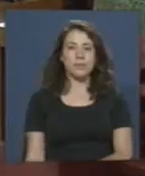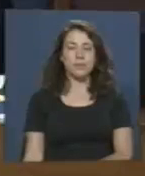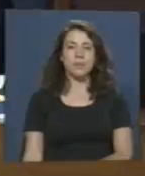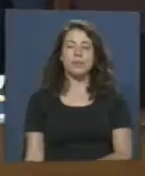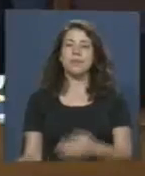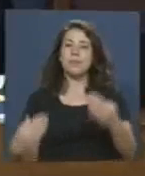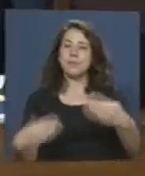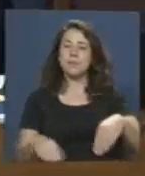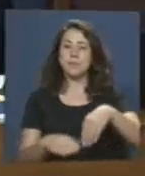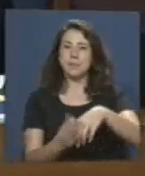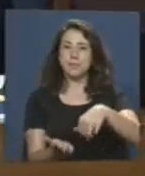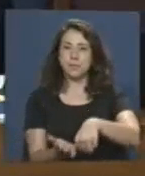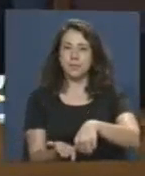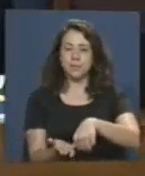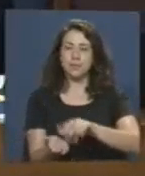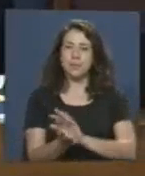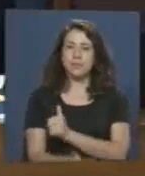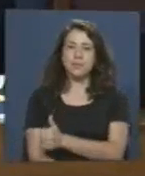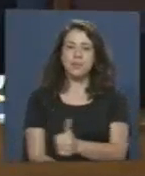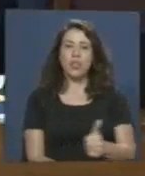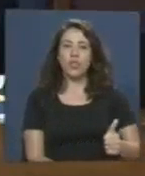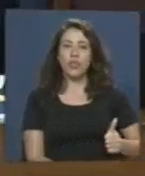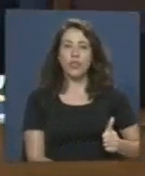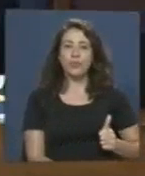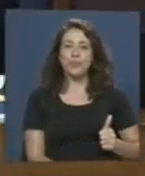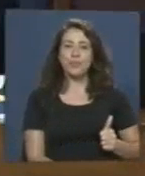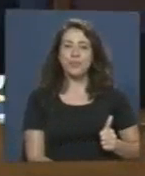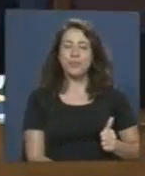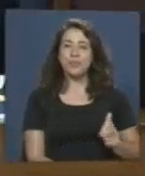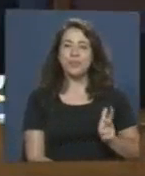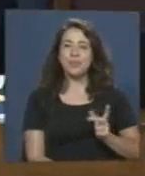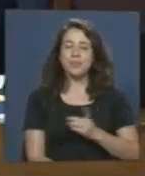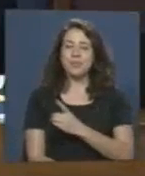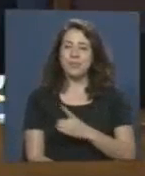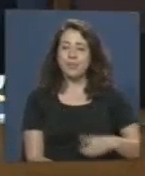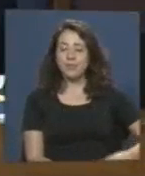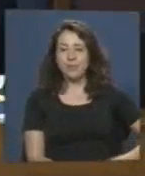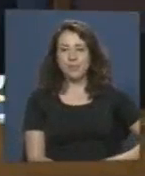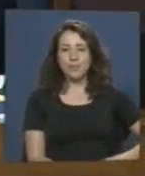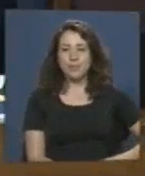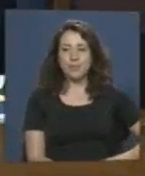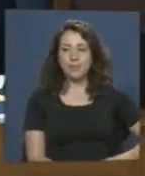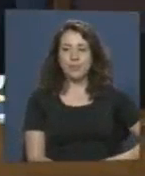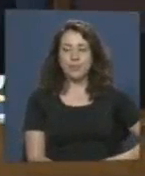Han votado todas y todos los señores parlamentarios.